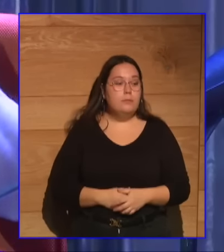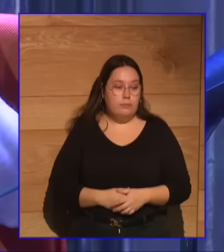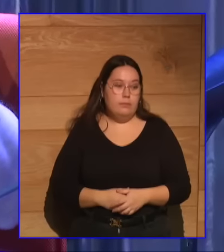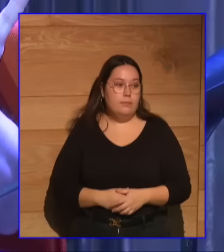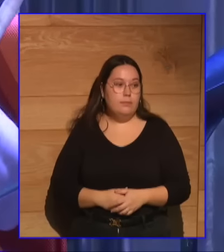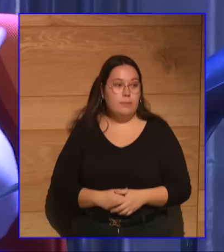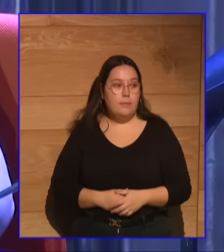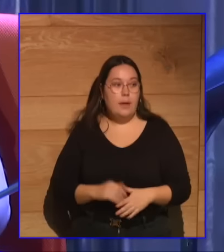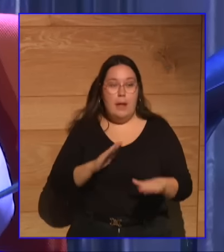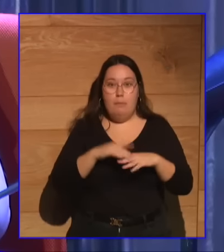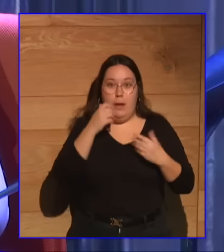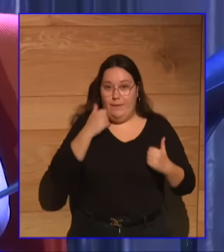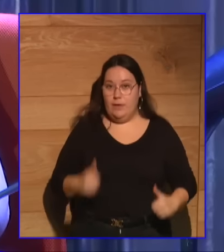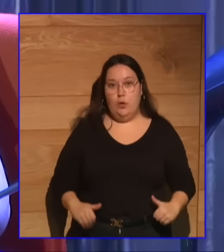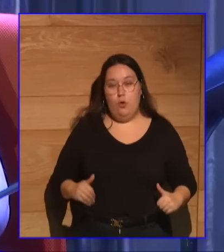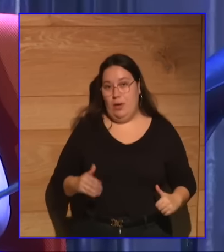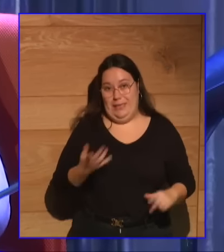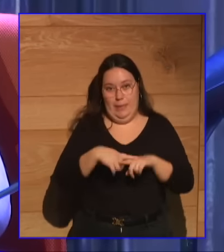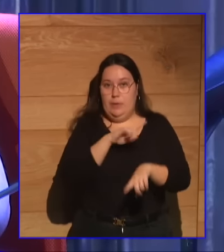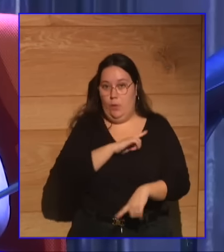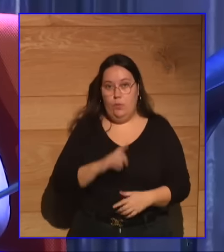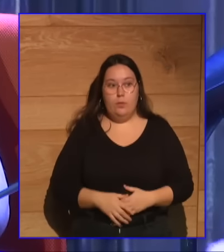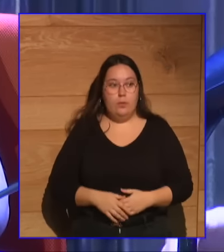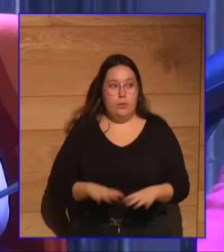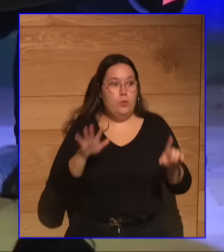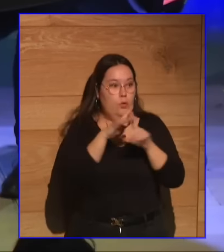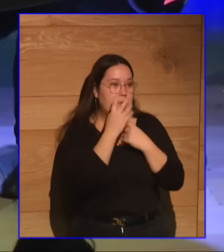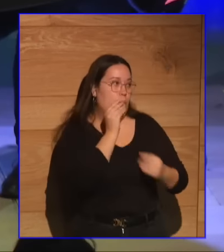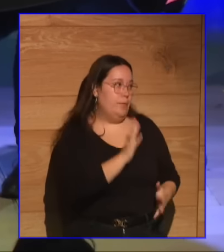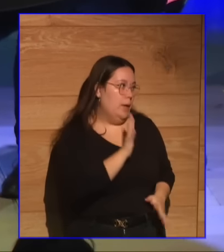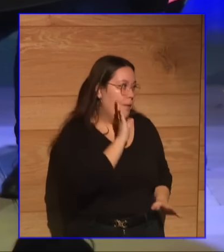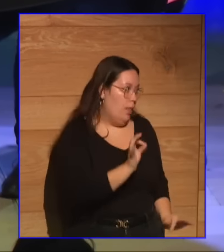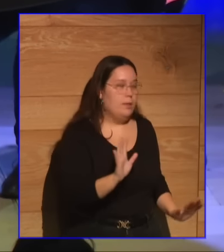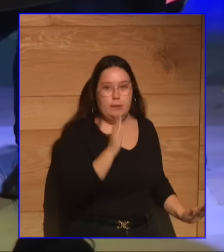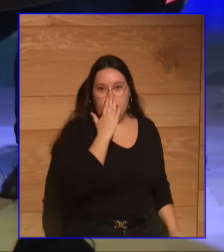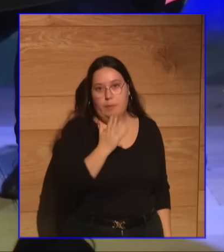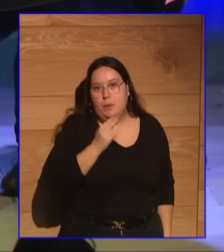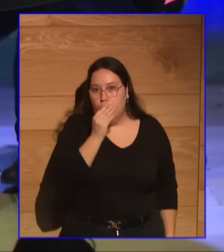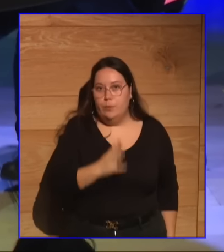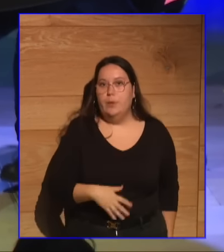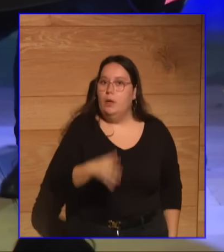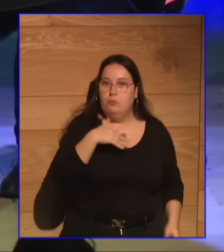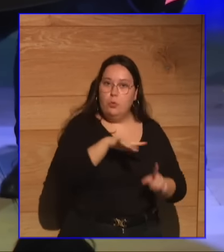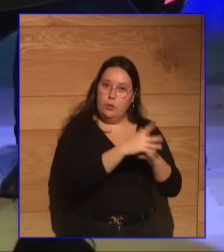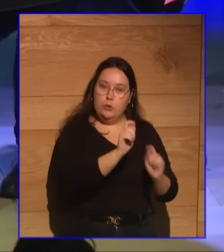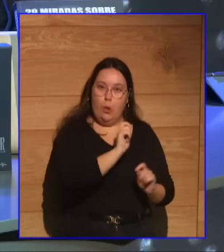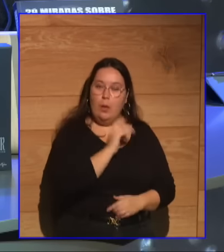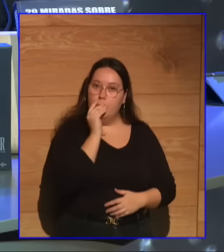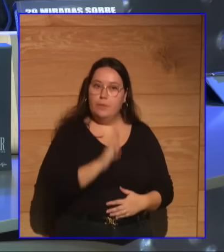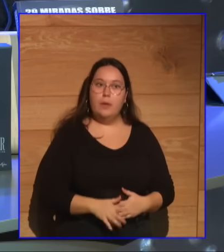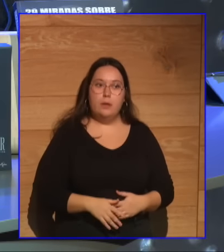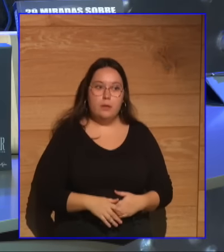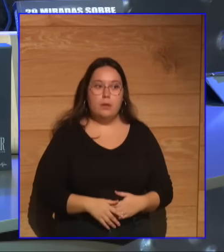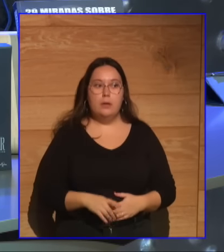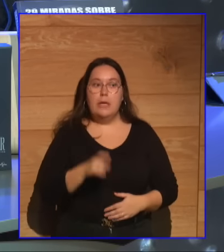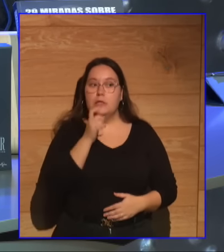para el físico, para el body, es demasiado. Está contextualizando súper bien, Juan. Bien. ¿Eh? La verdad es que nos ha ubicado a todos. Sí, es